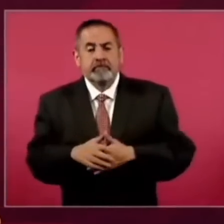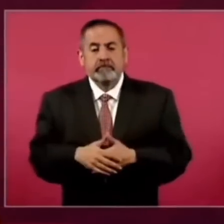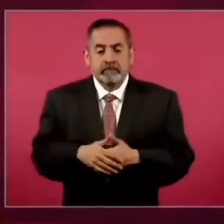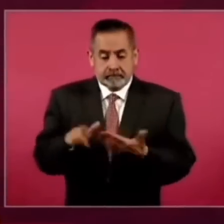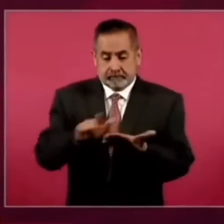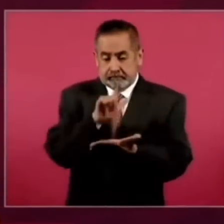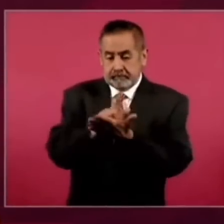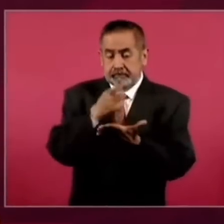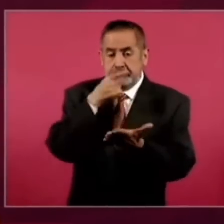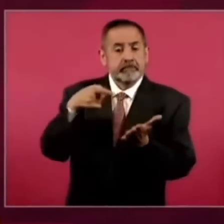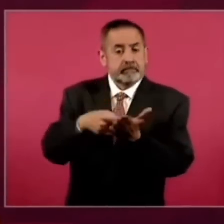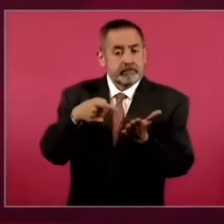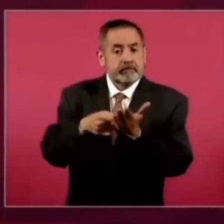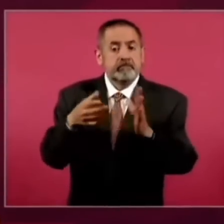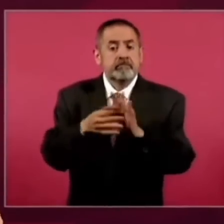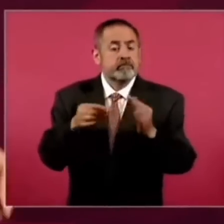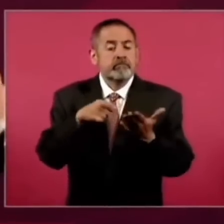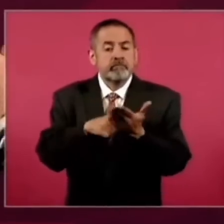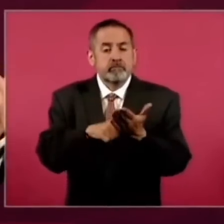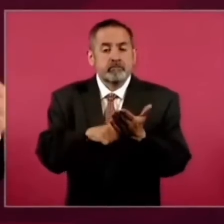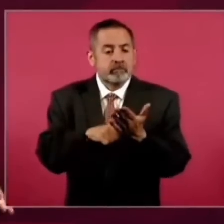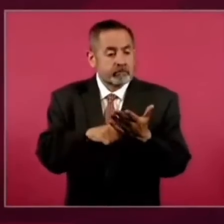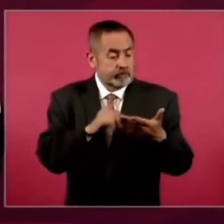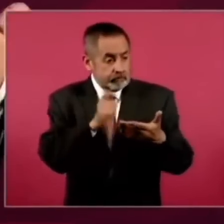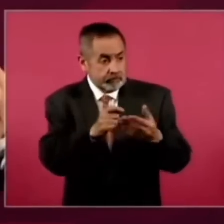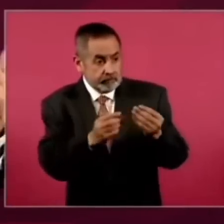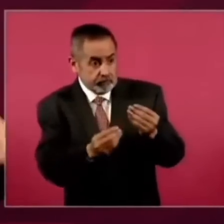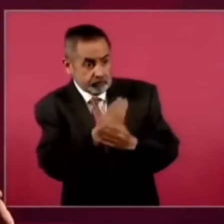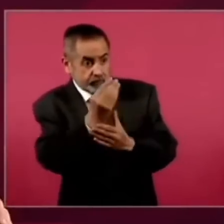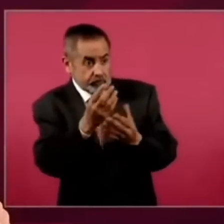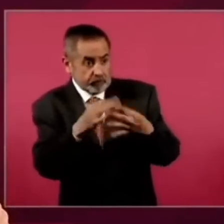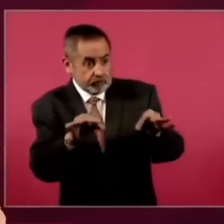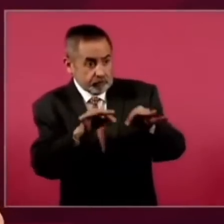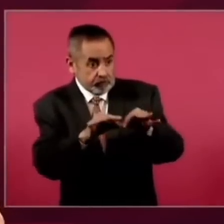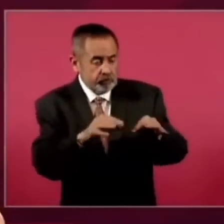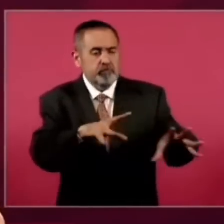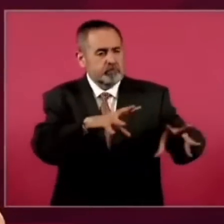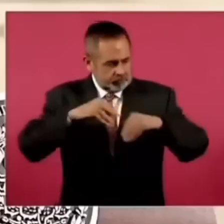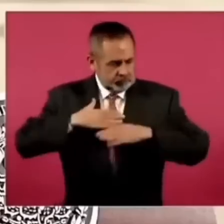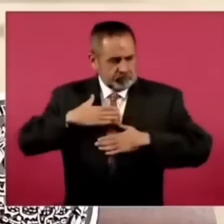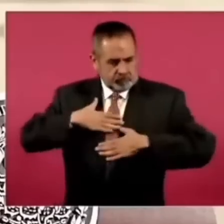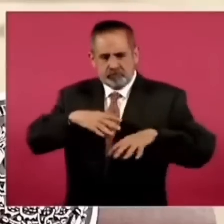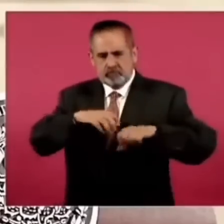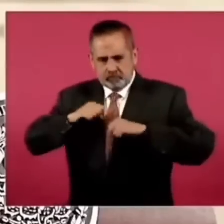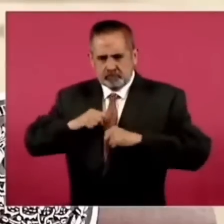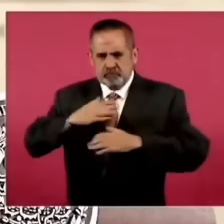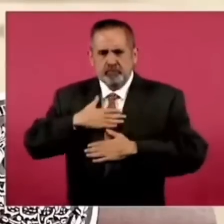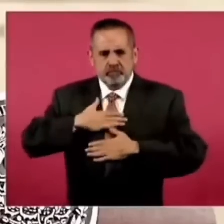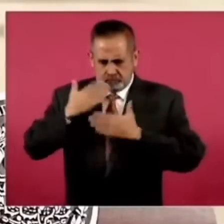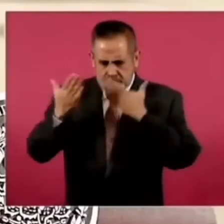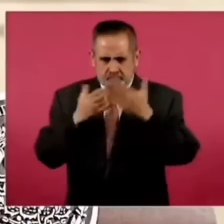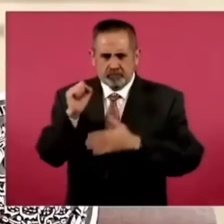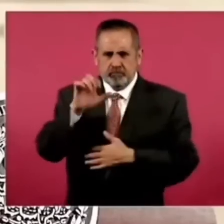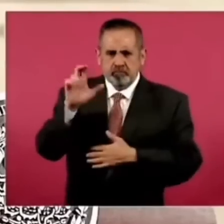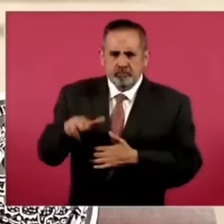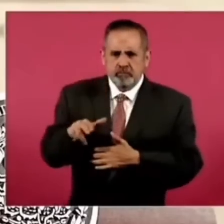ley establece que tiene que ser un caso novedoso o relevante para que lo pueda conocer la Corte y entrar a su estudio.